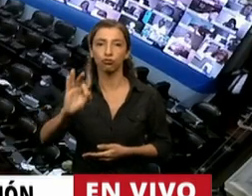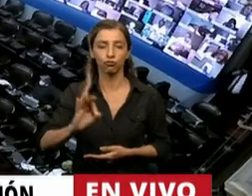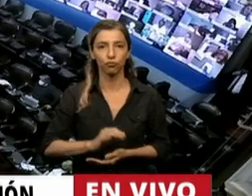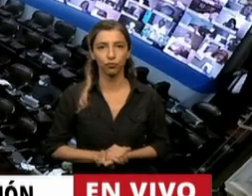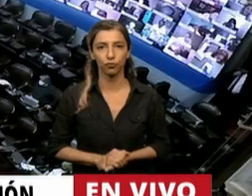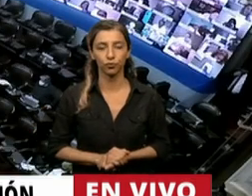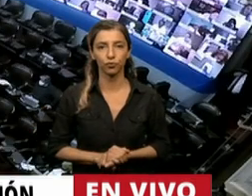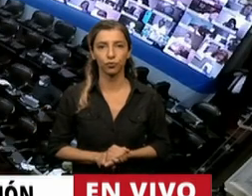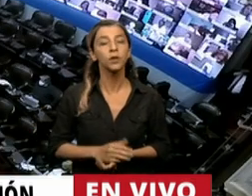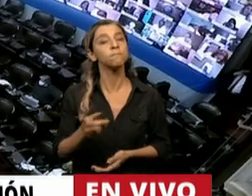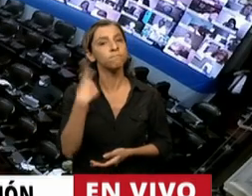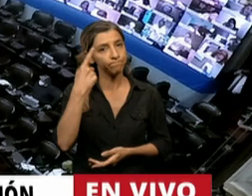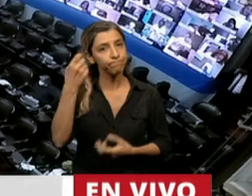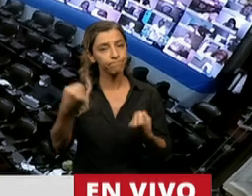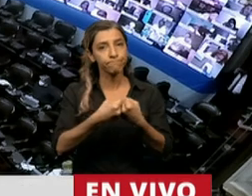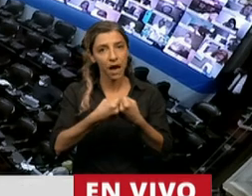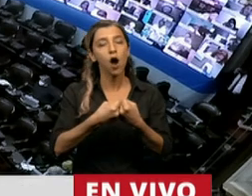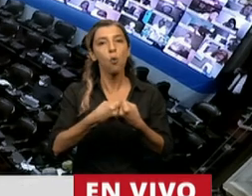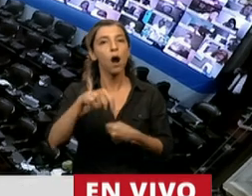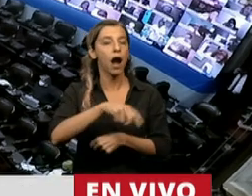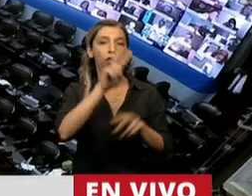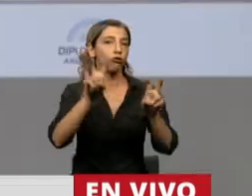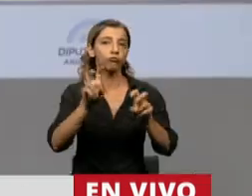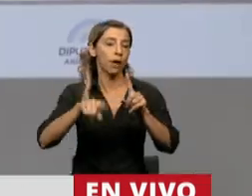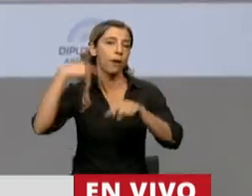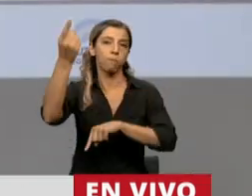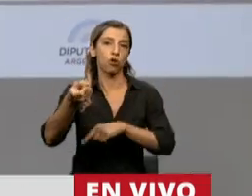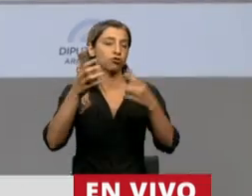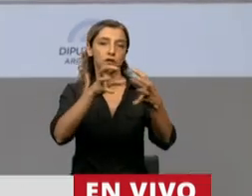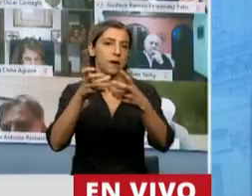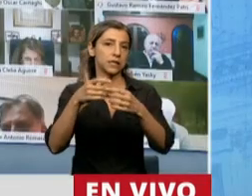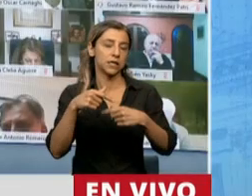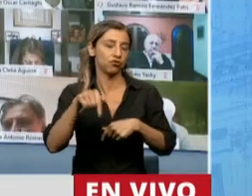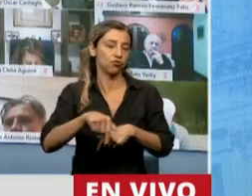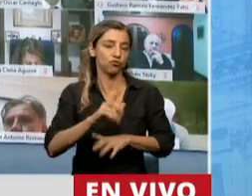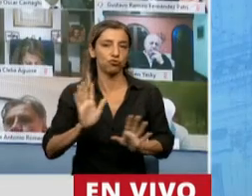penato Estamos de acuerdo presidente con que este tema se pase para la próxima